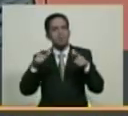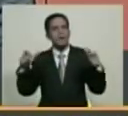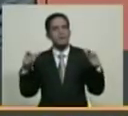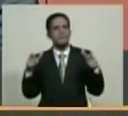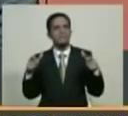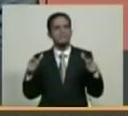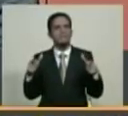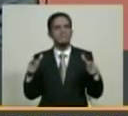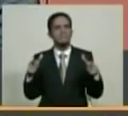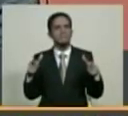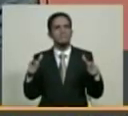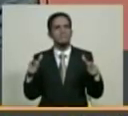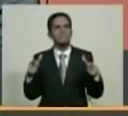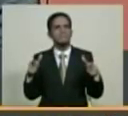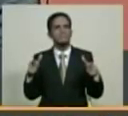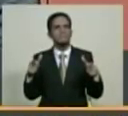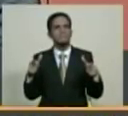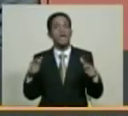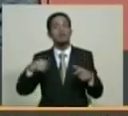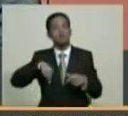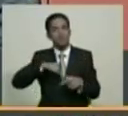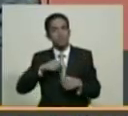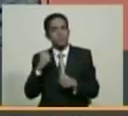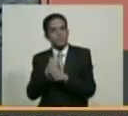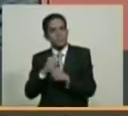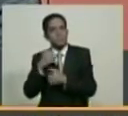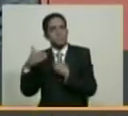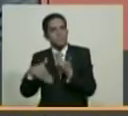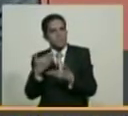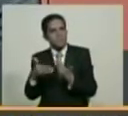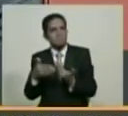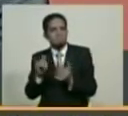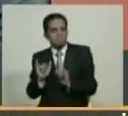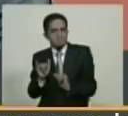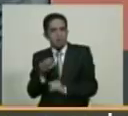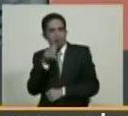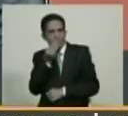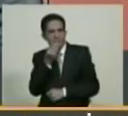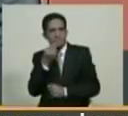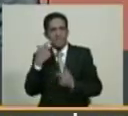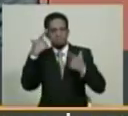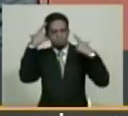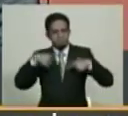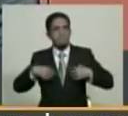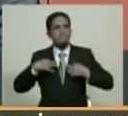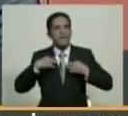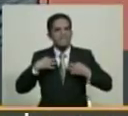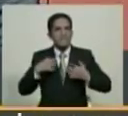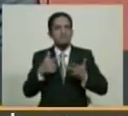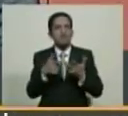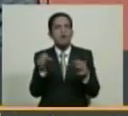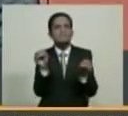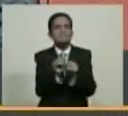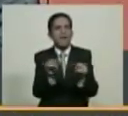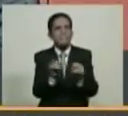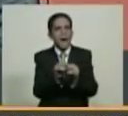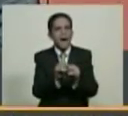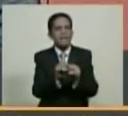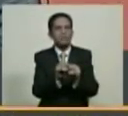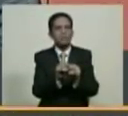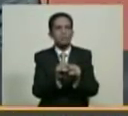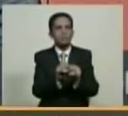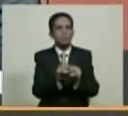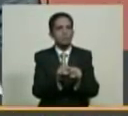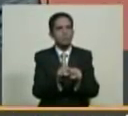Que produzcamos la comida que nos comemos, el vestido que vestimos, el calzado que